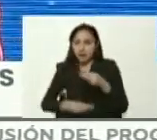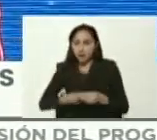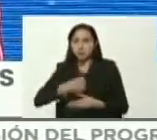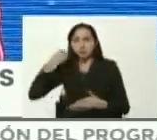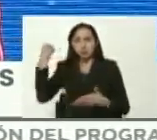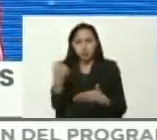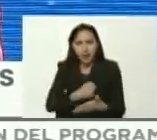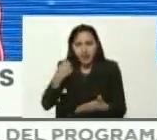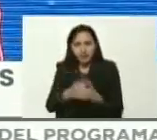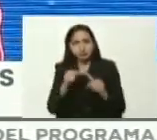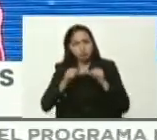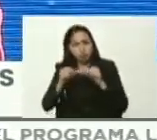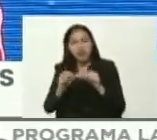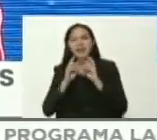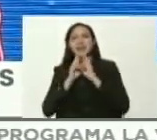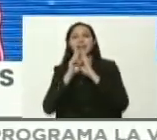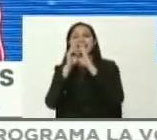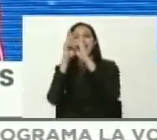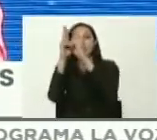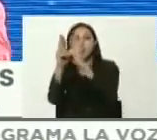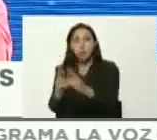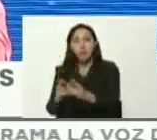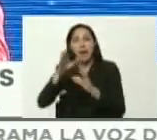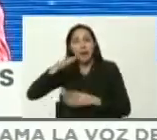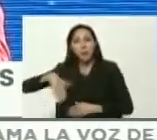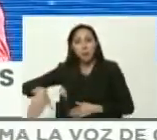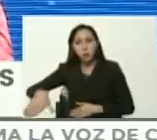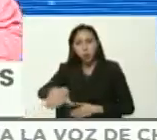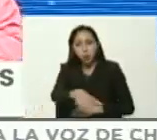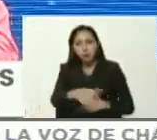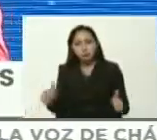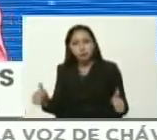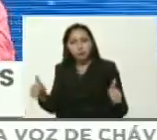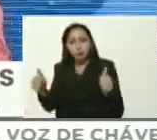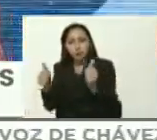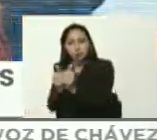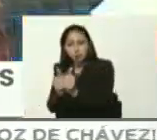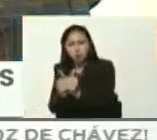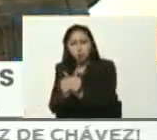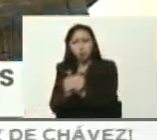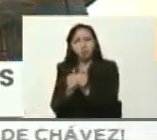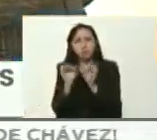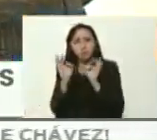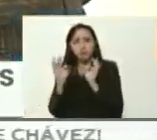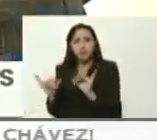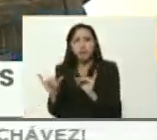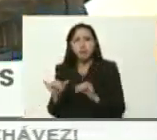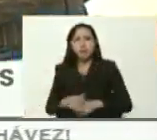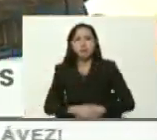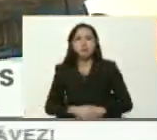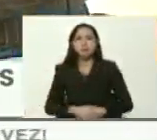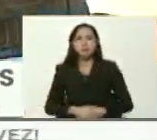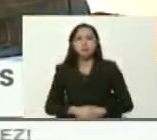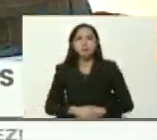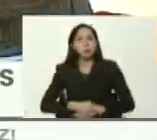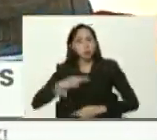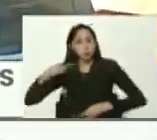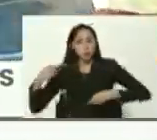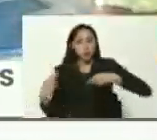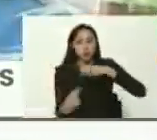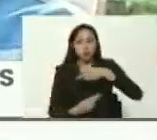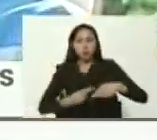batallar, responder, ir pa'lante con el pueblo, con el poder popular, con la